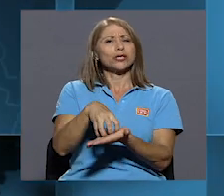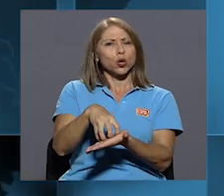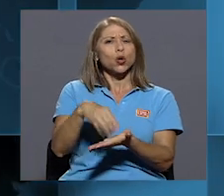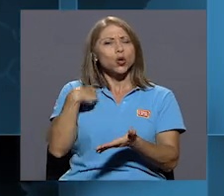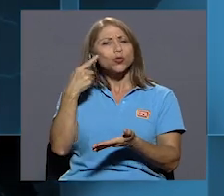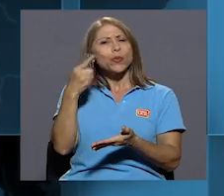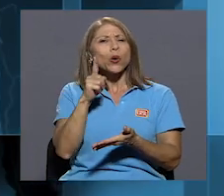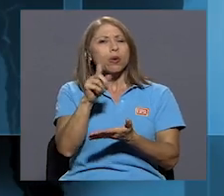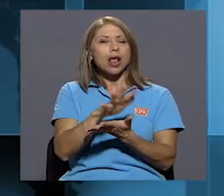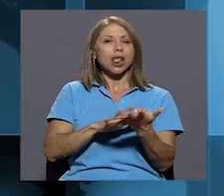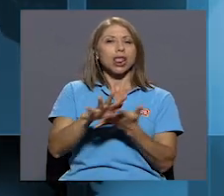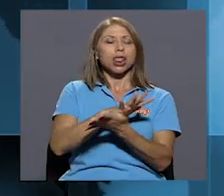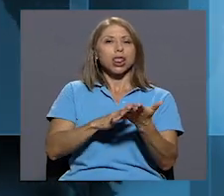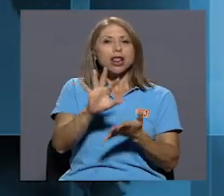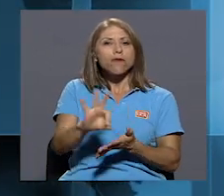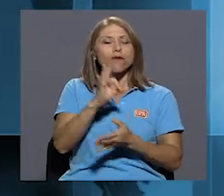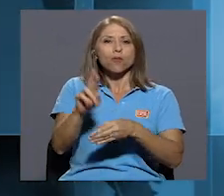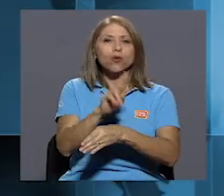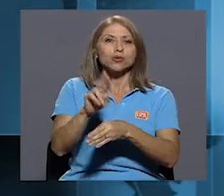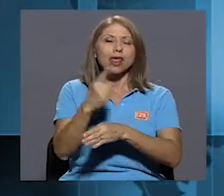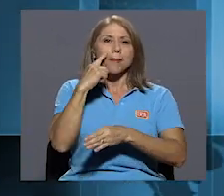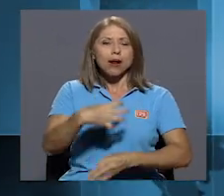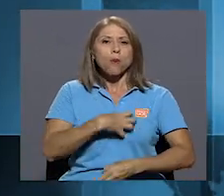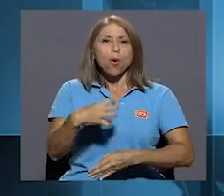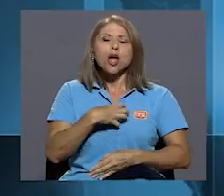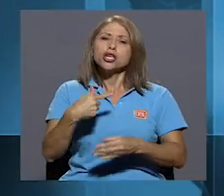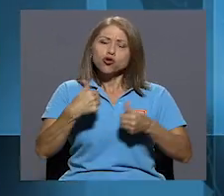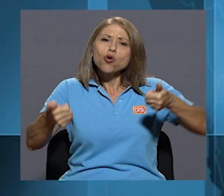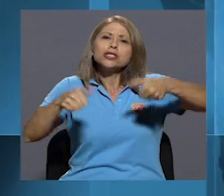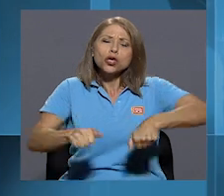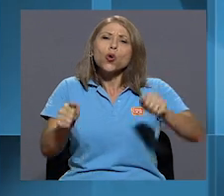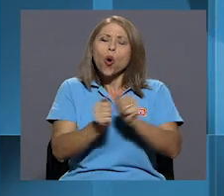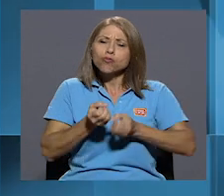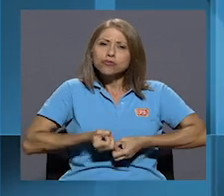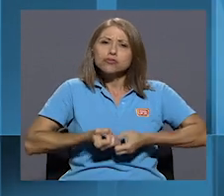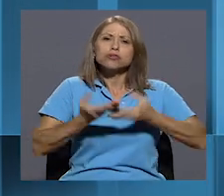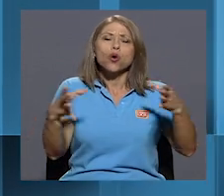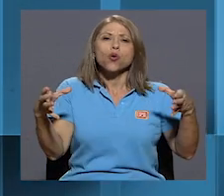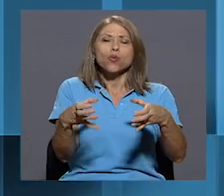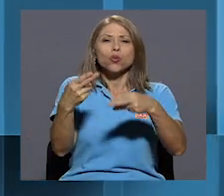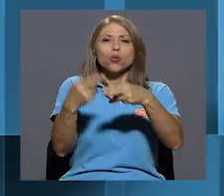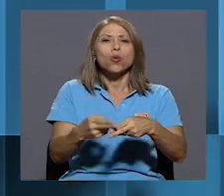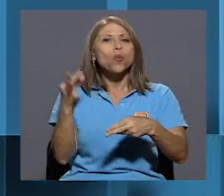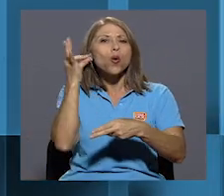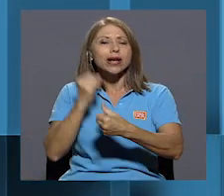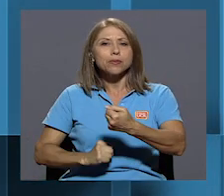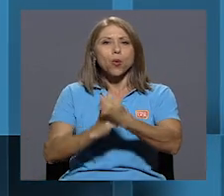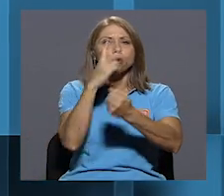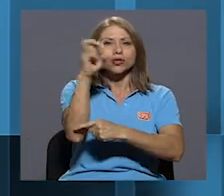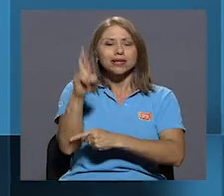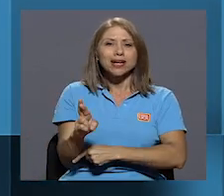del mecanismo empleado y coincido con el manifiesto del colectivo Mujeres por Costa Rica en señalar